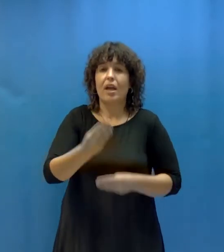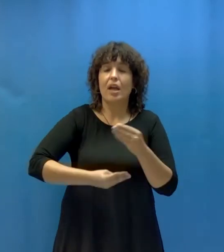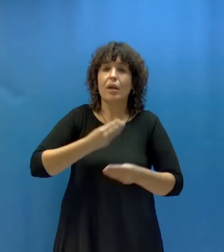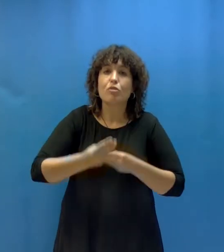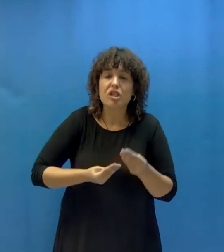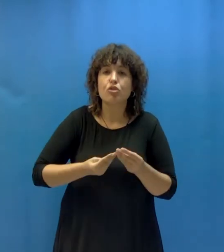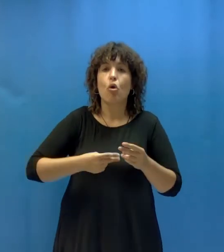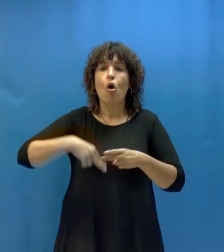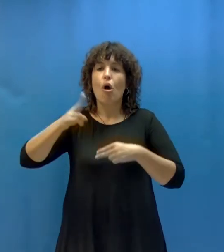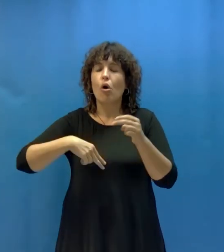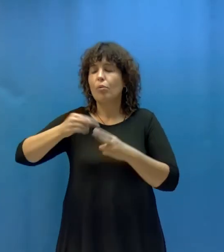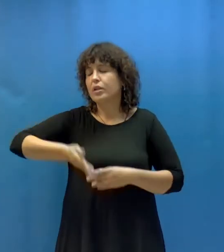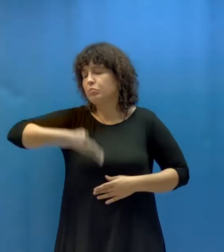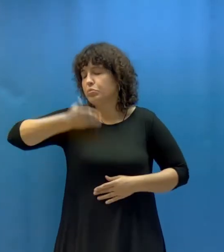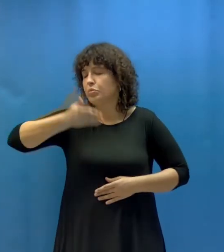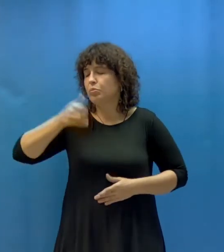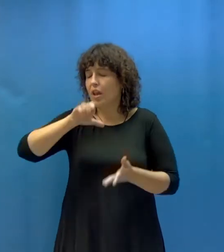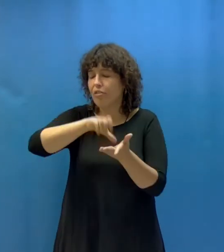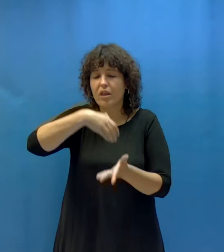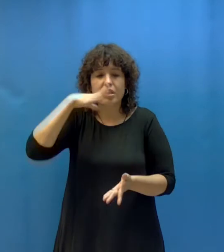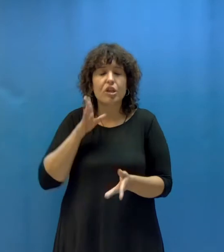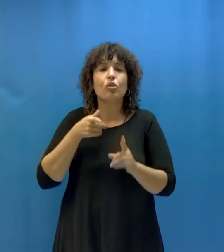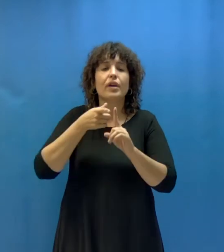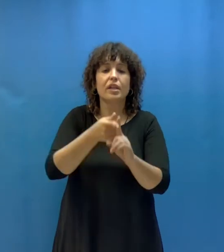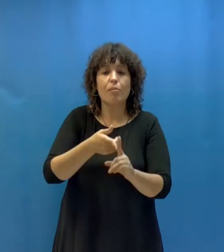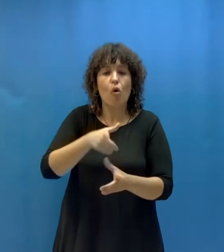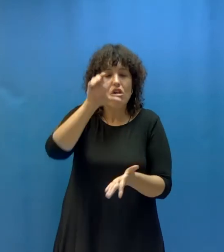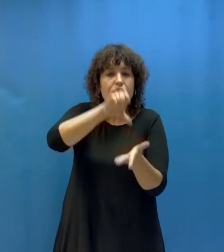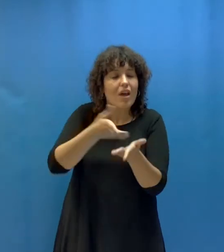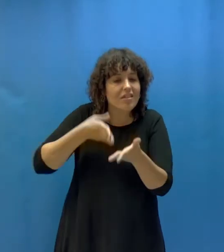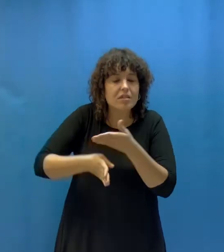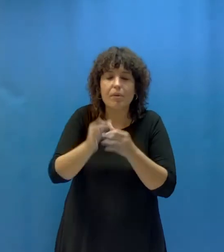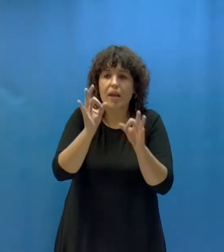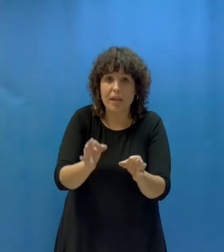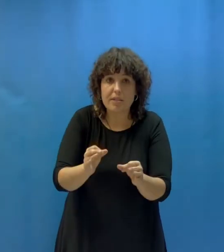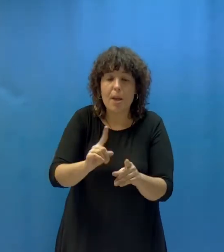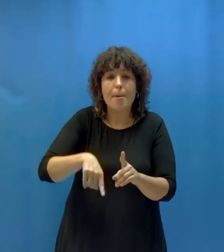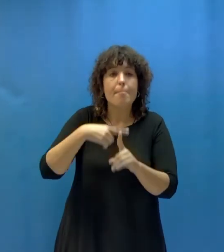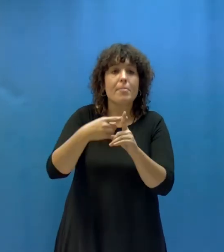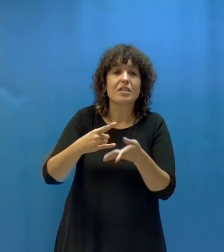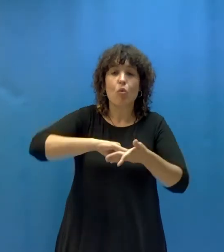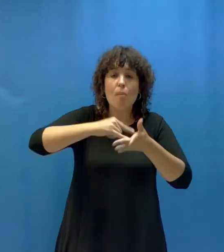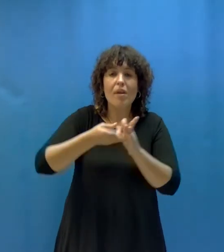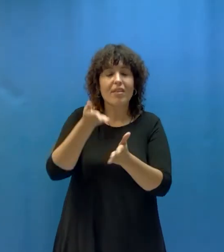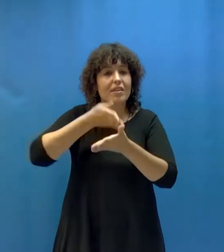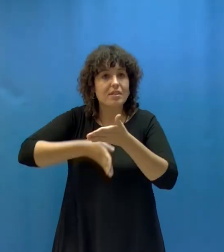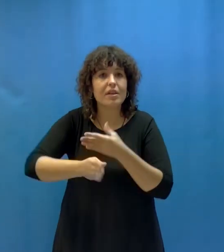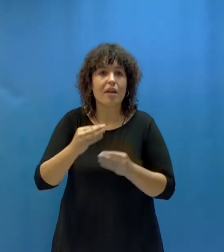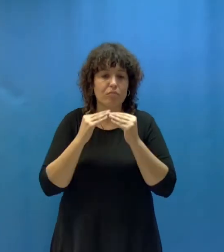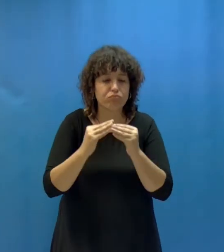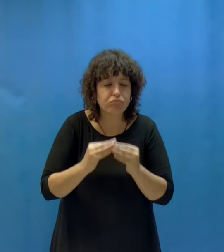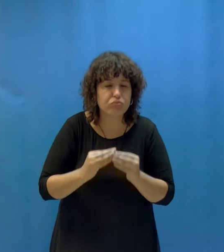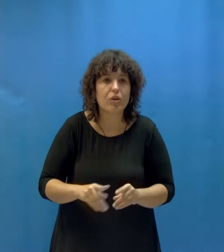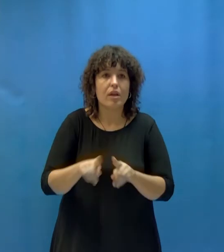Castelló, para que las instalaciones públicas sean accesibles. Y se han hecho también un plan, se está trabajando ya en el plan de accesibilidad, al igual que tenemos esa ordenanza